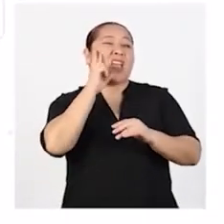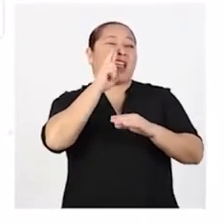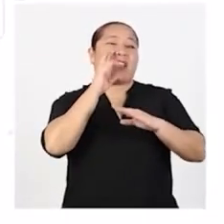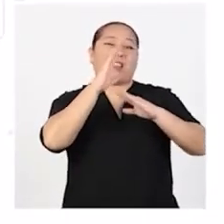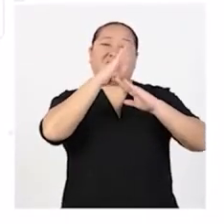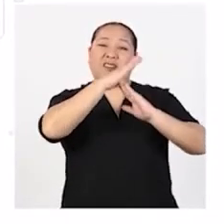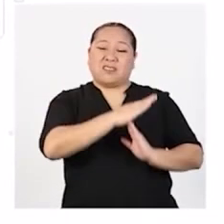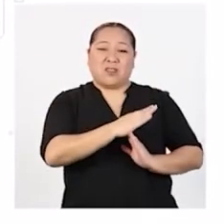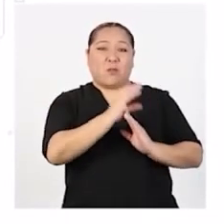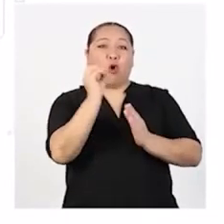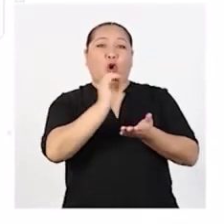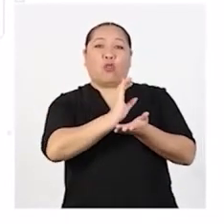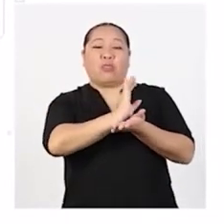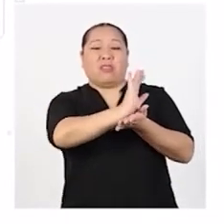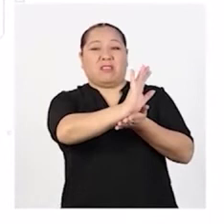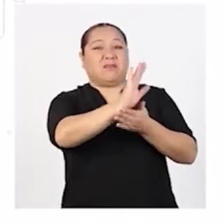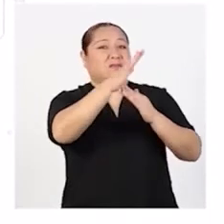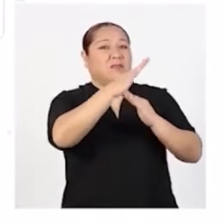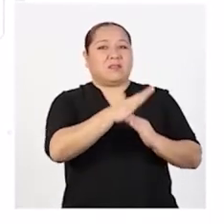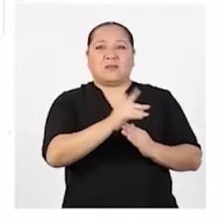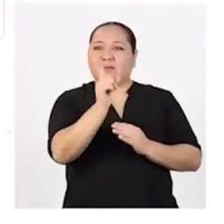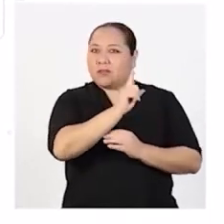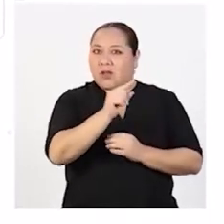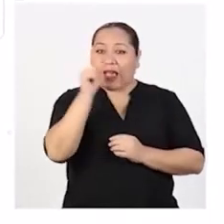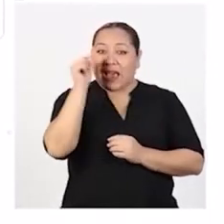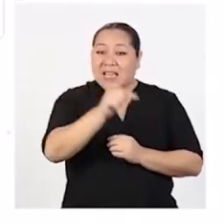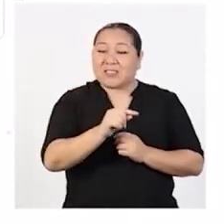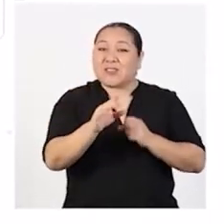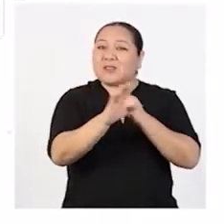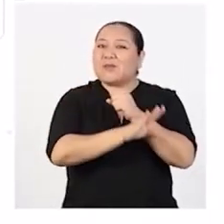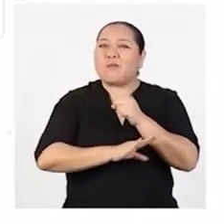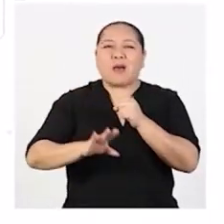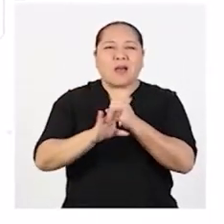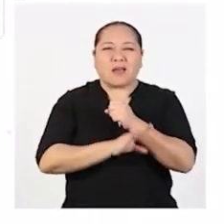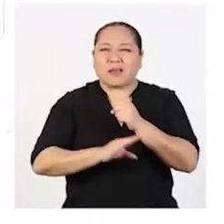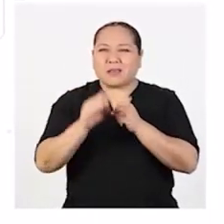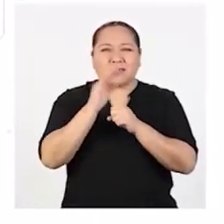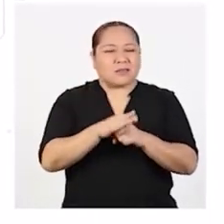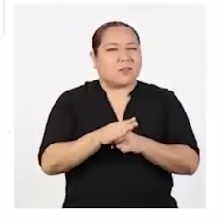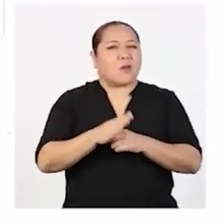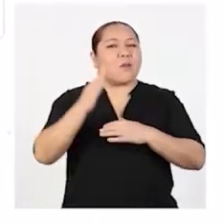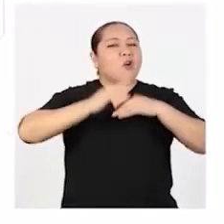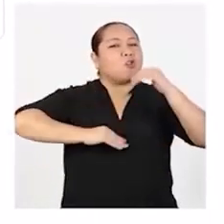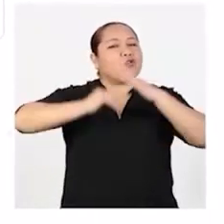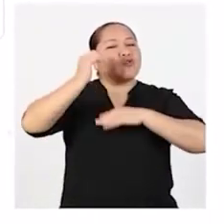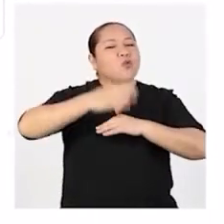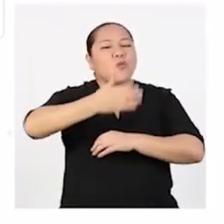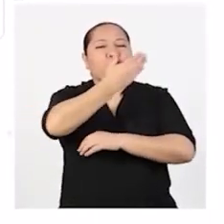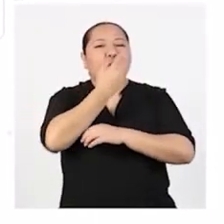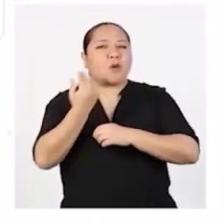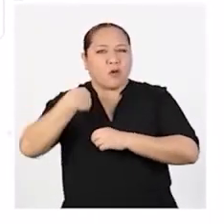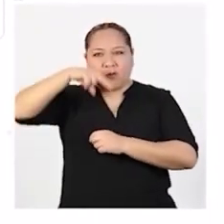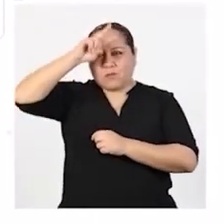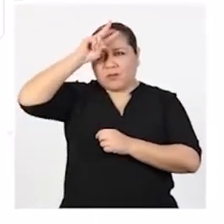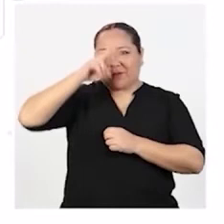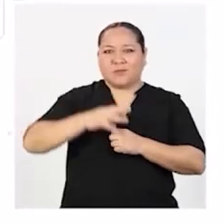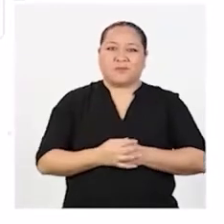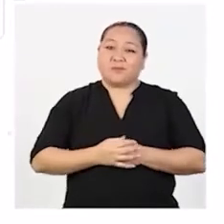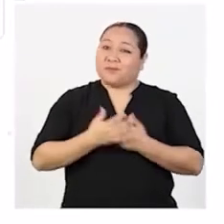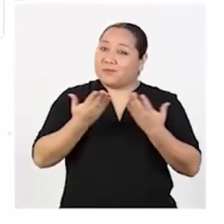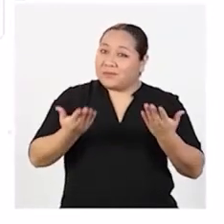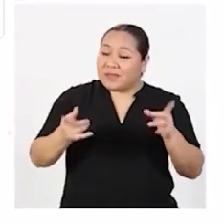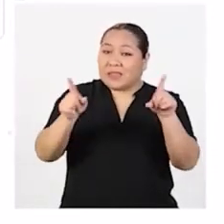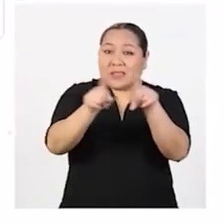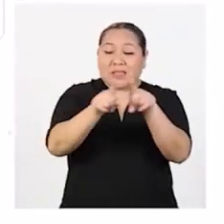con argumentos sólidos la visión que nosotros mismos, como seres humanos, con los mismos derechos, evitando